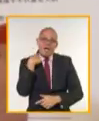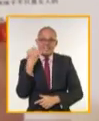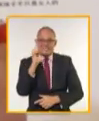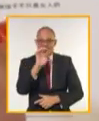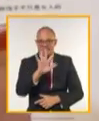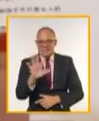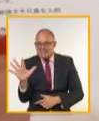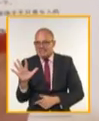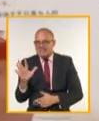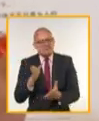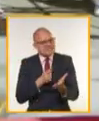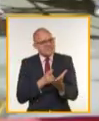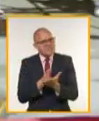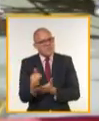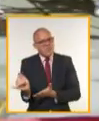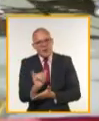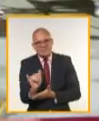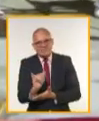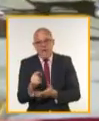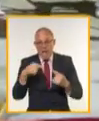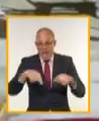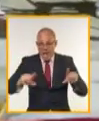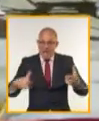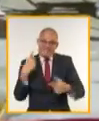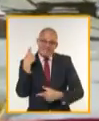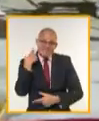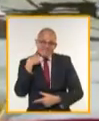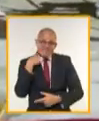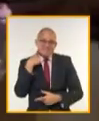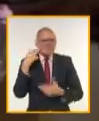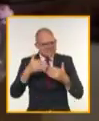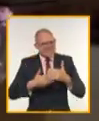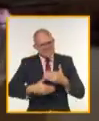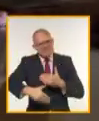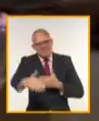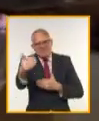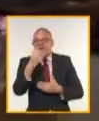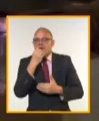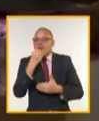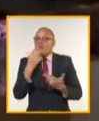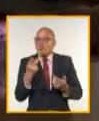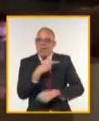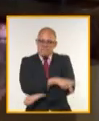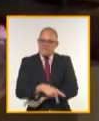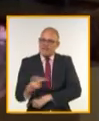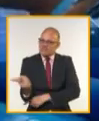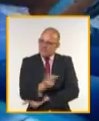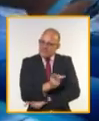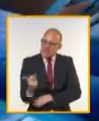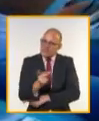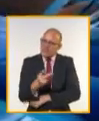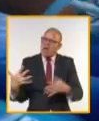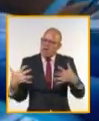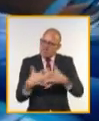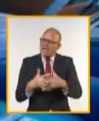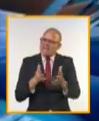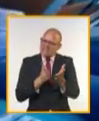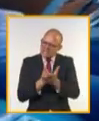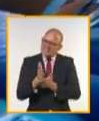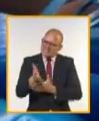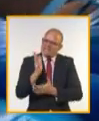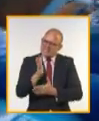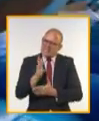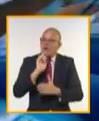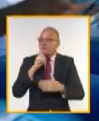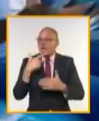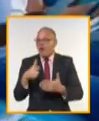sus pueblos. Este aniversario es un nuevo punto de partida para que ambas naciones escriban juntas un capítulo en la geopolítica